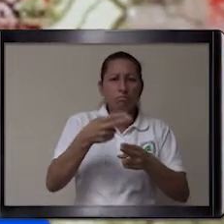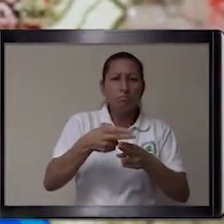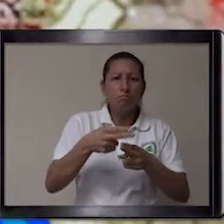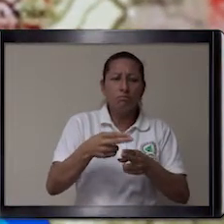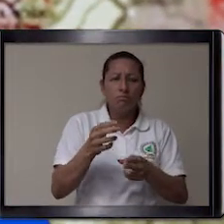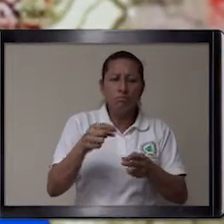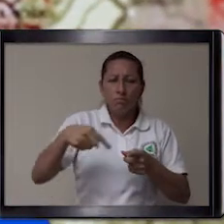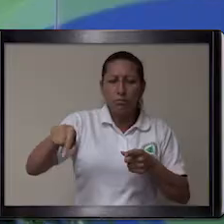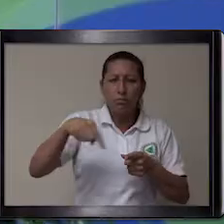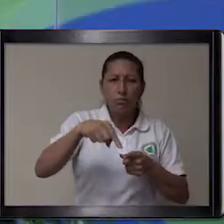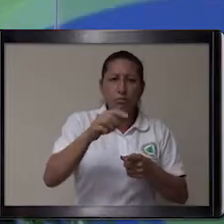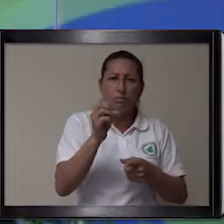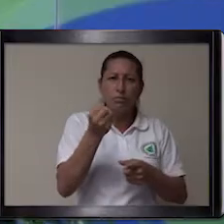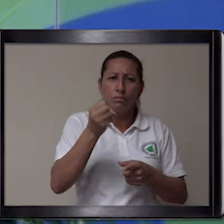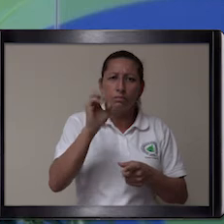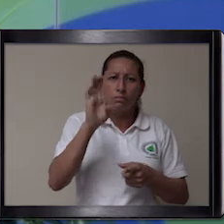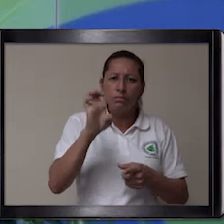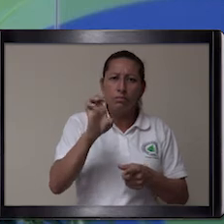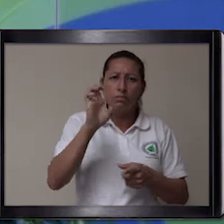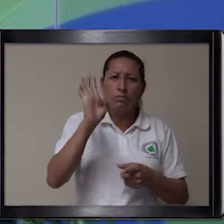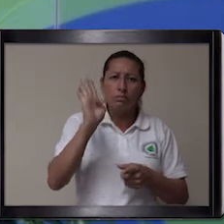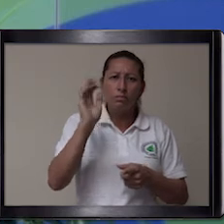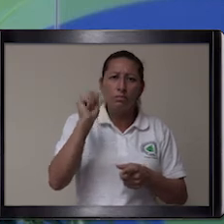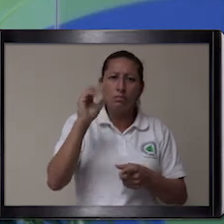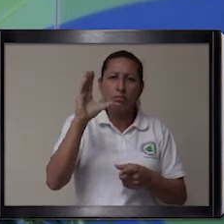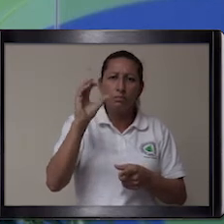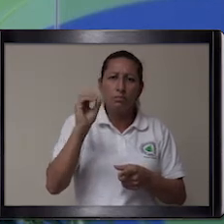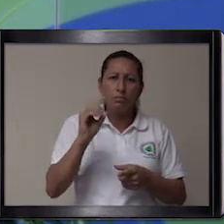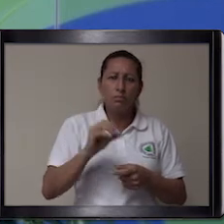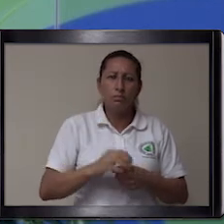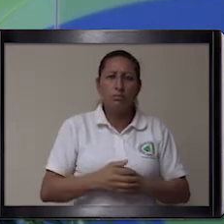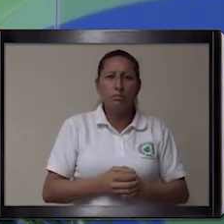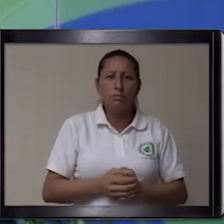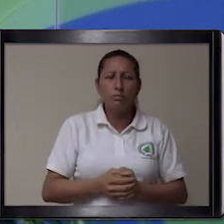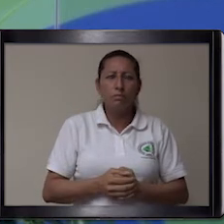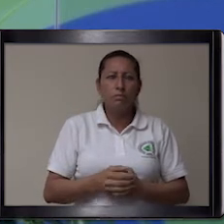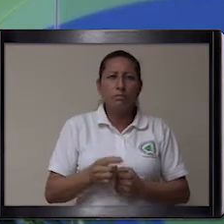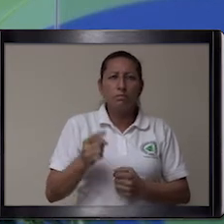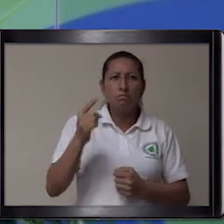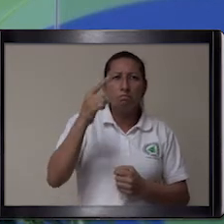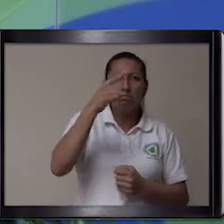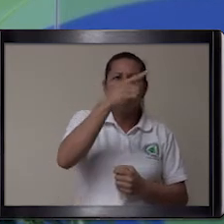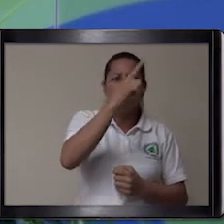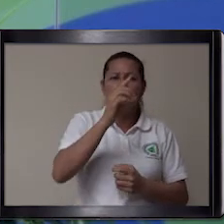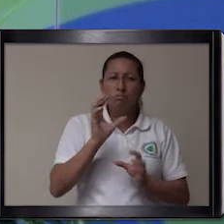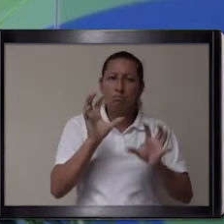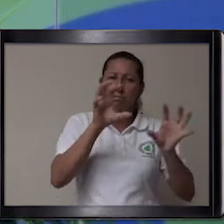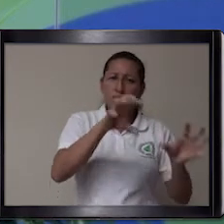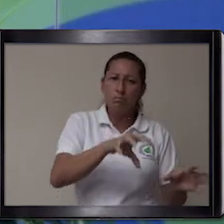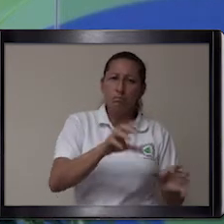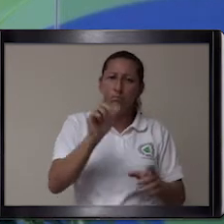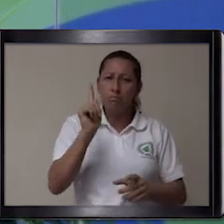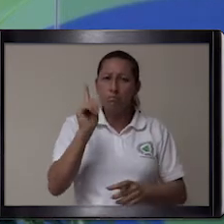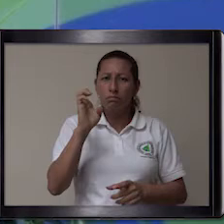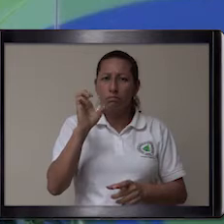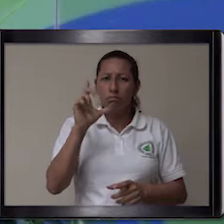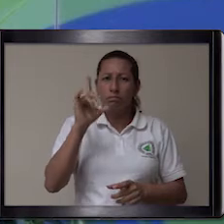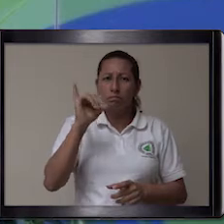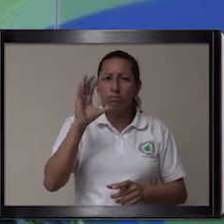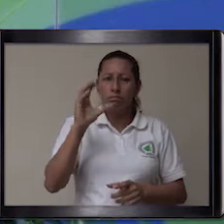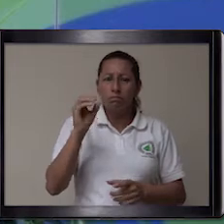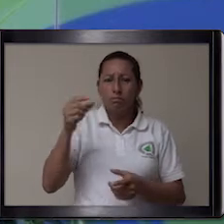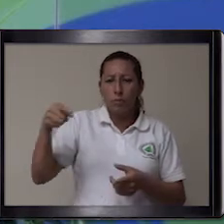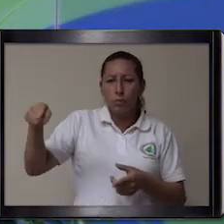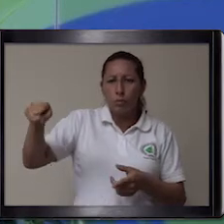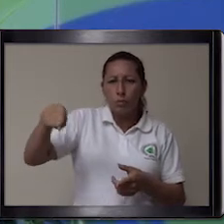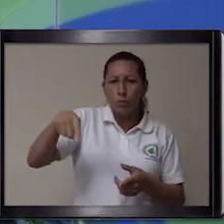Sébaco, en la carretera que va de Telica hasta, a la Trinidad, entonces